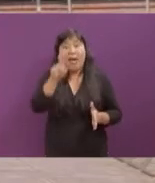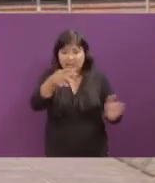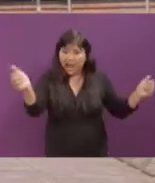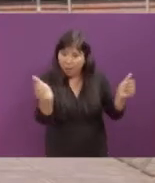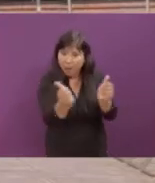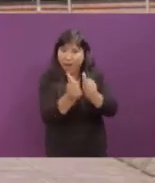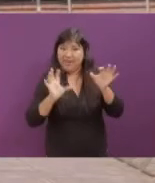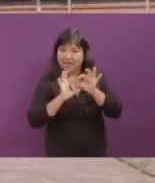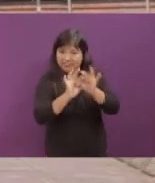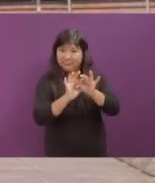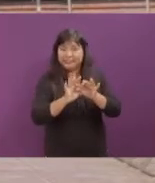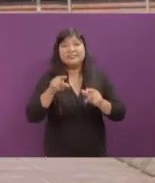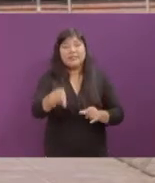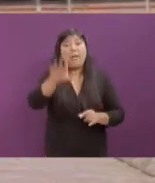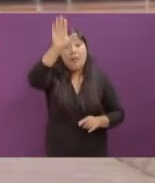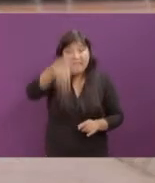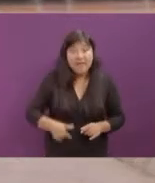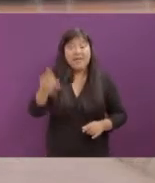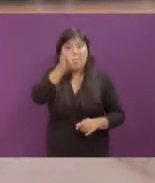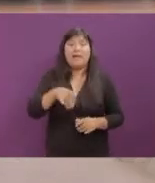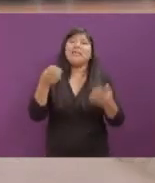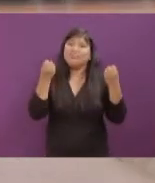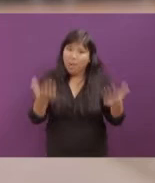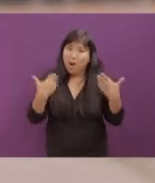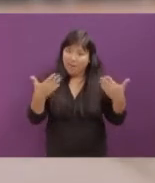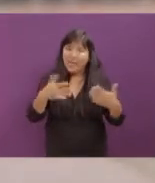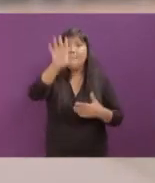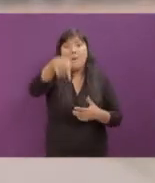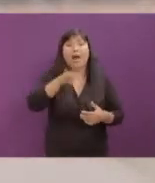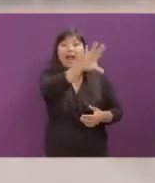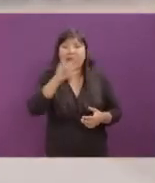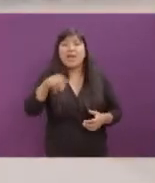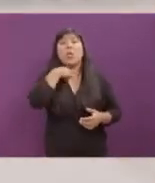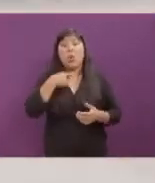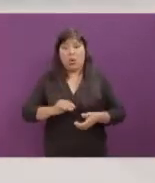camino. Vení a la universidad, dale, elegí Jujuy.